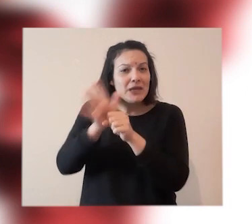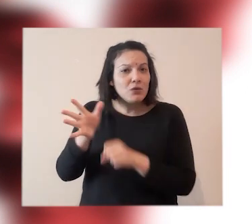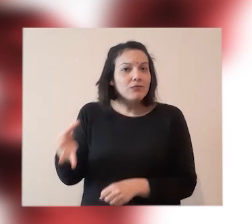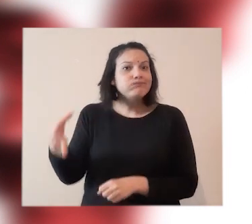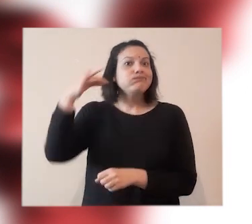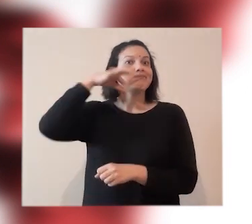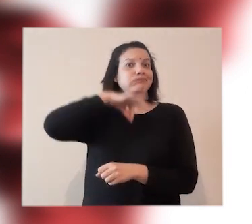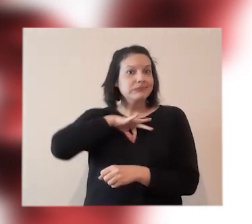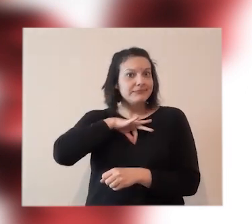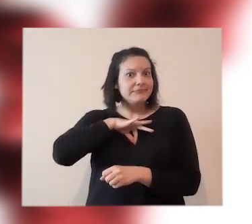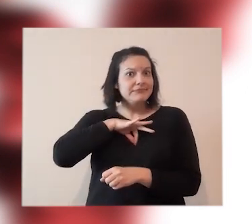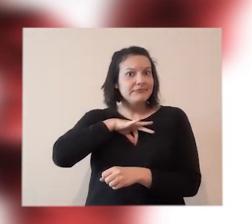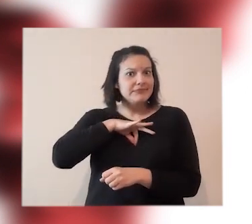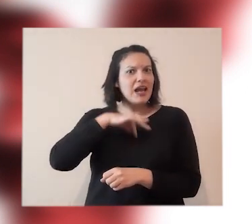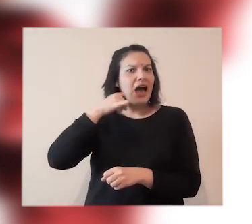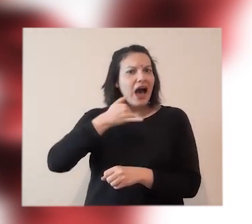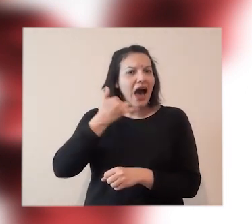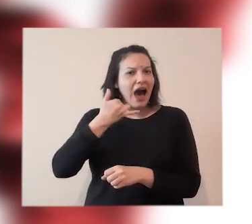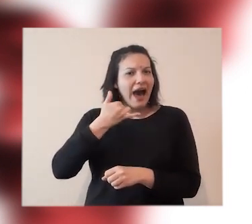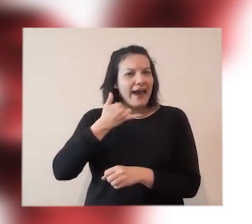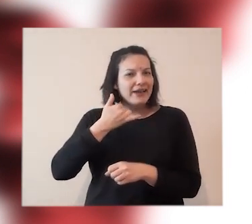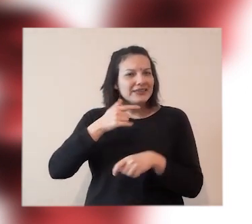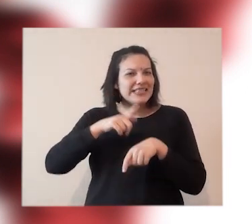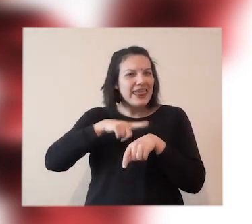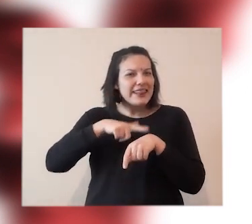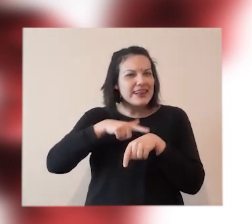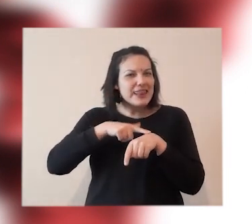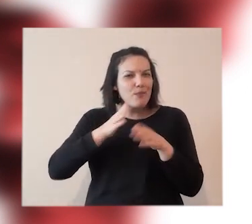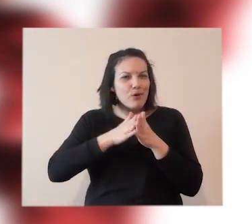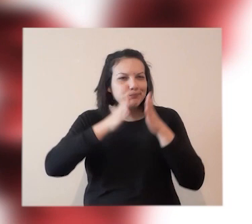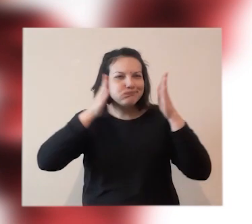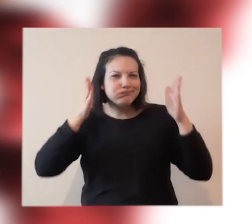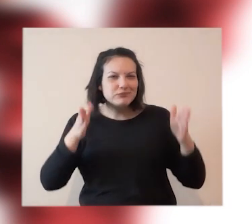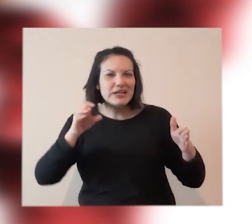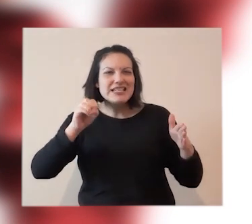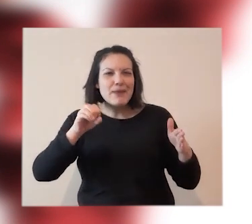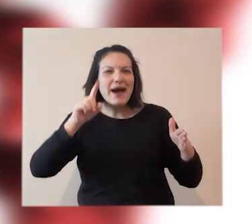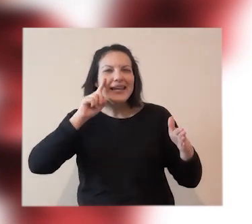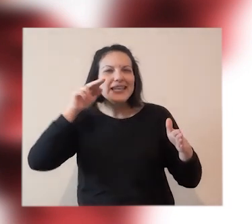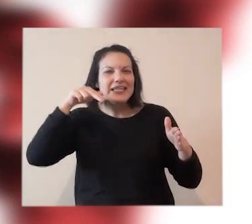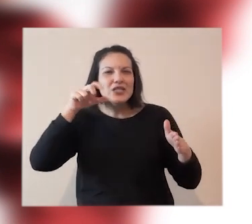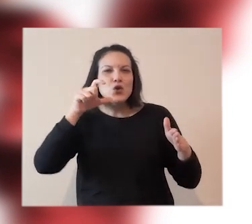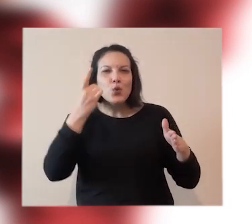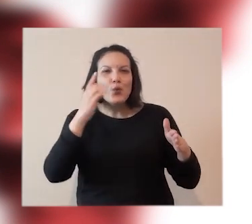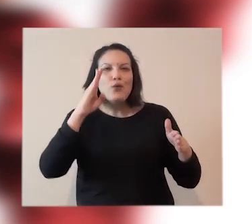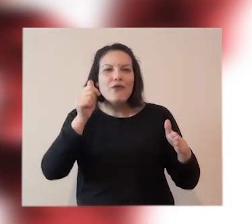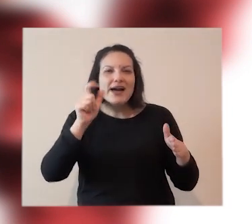virus, se desarrolla toda una evolución que se denomina, como les decía, periodo de incubación, y que eso